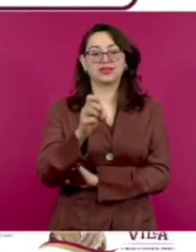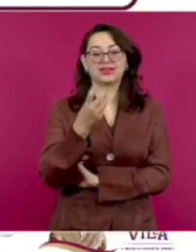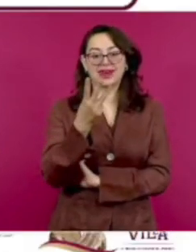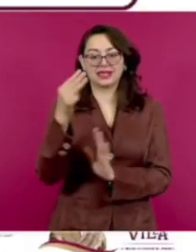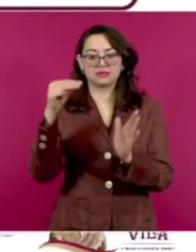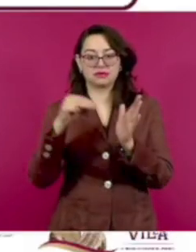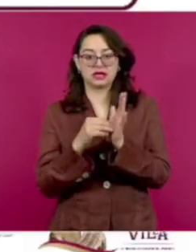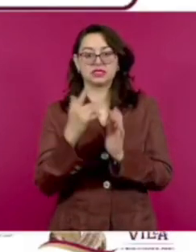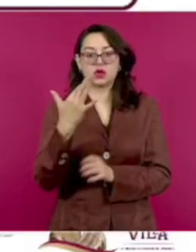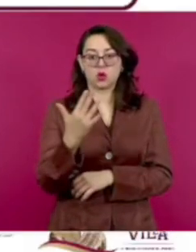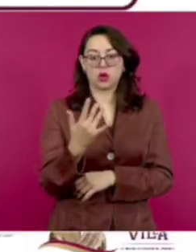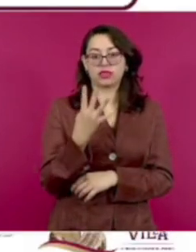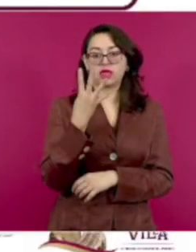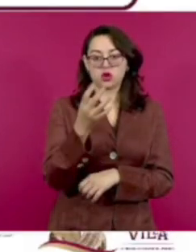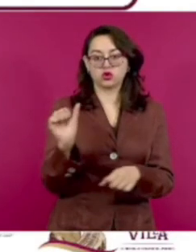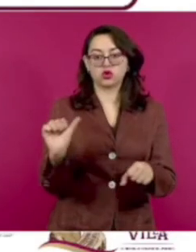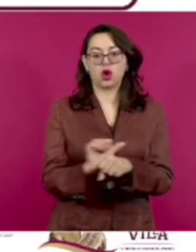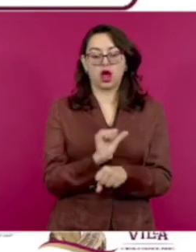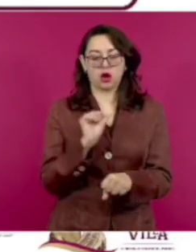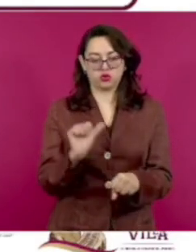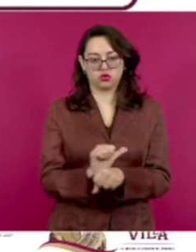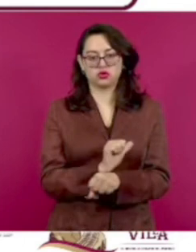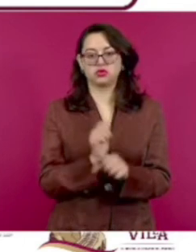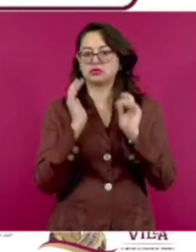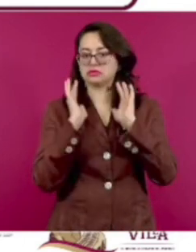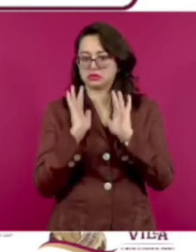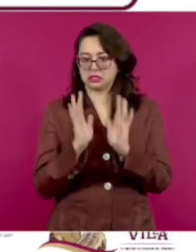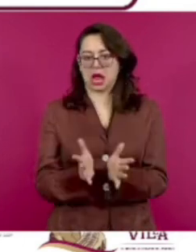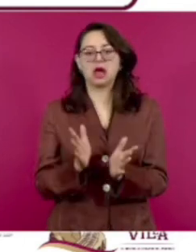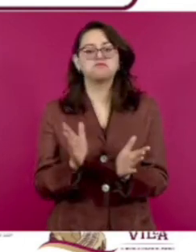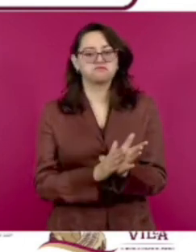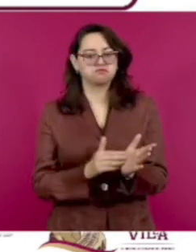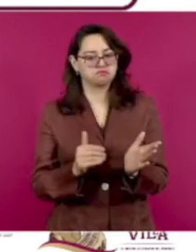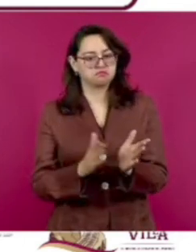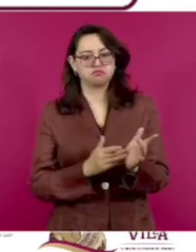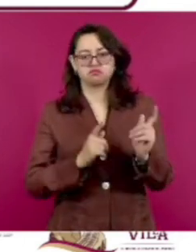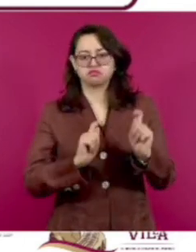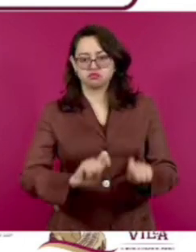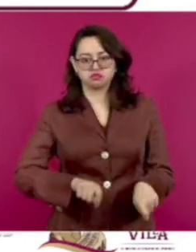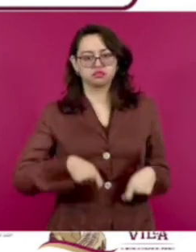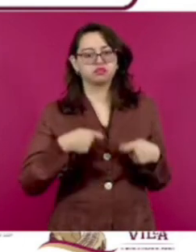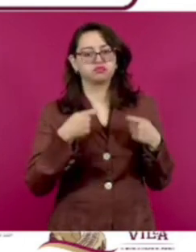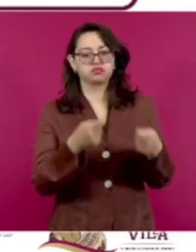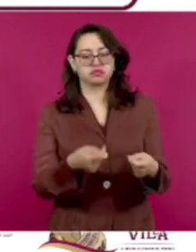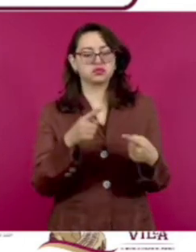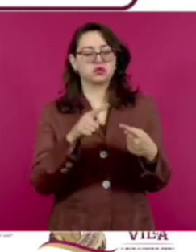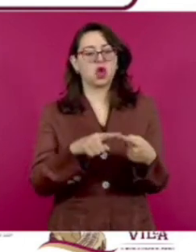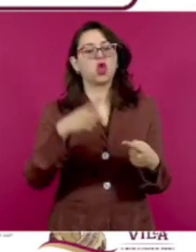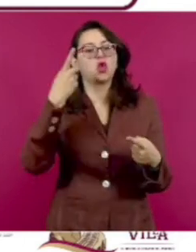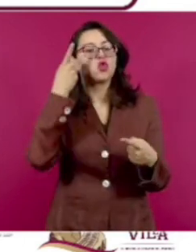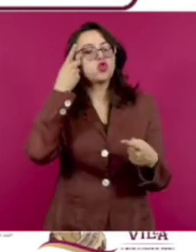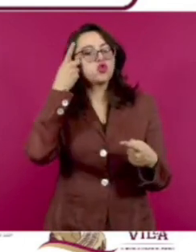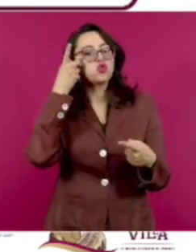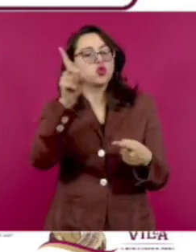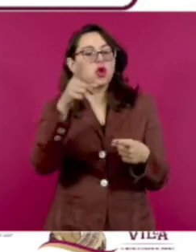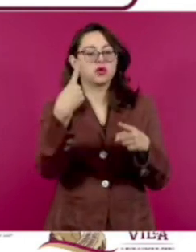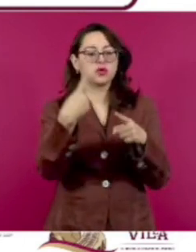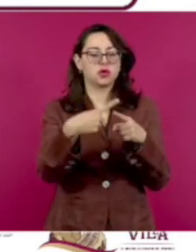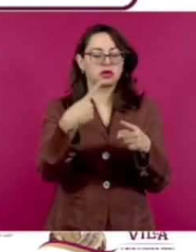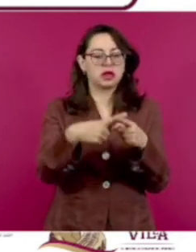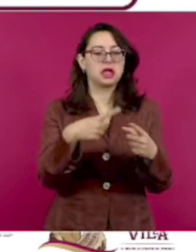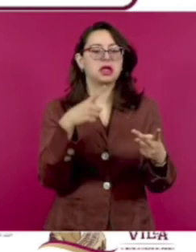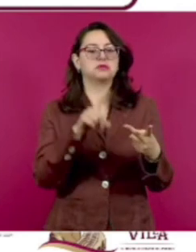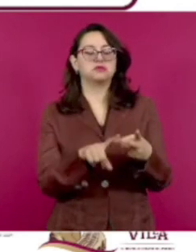1.803.058 vehículos. Es decir, se otorgó certeza jurídica y protección